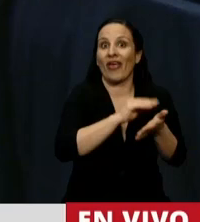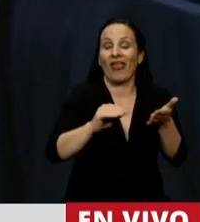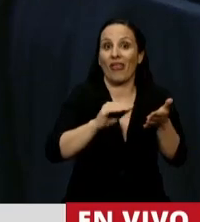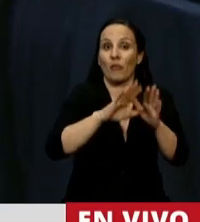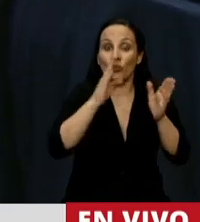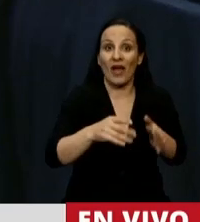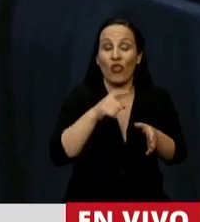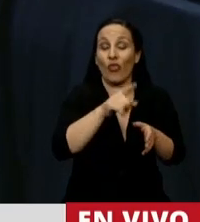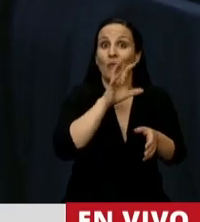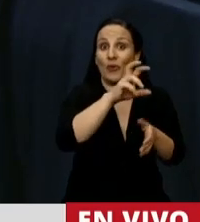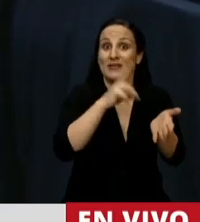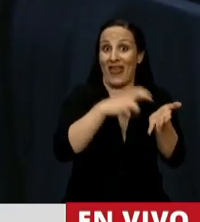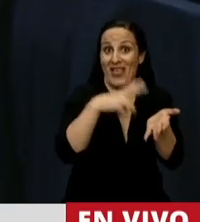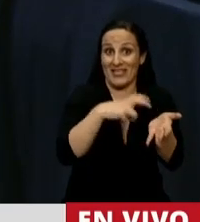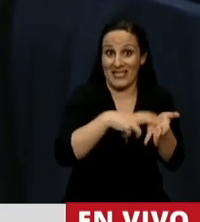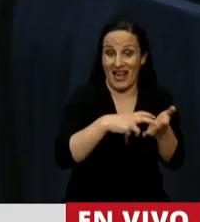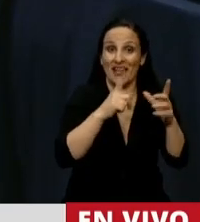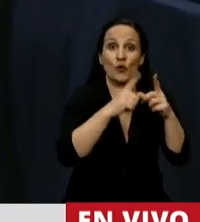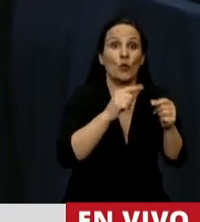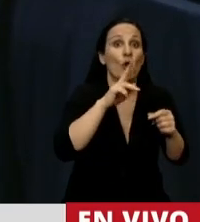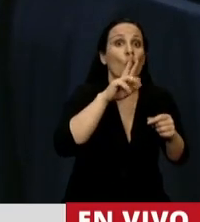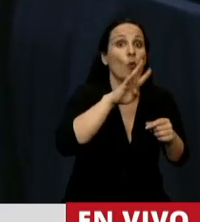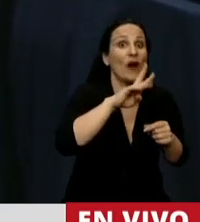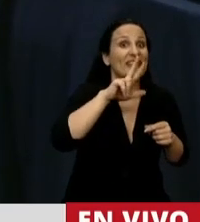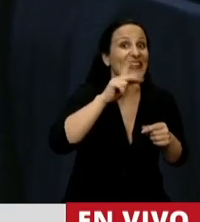de la provincia de Salta bajo el número